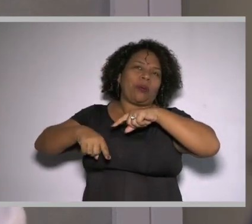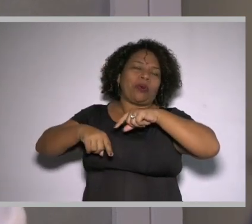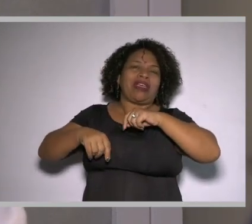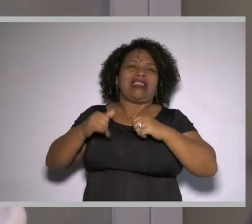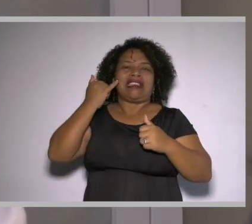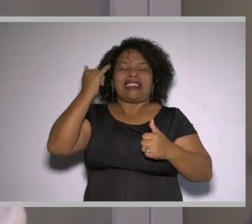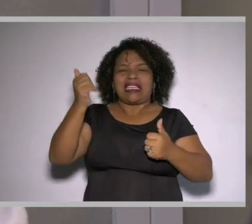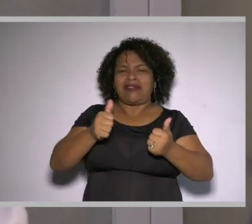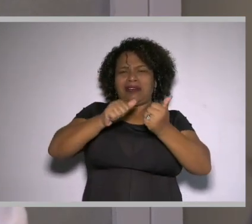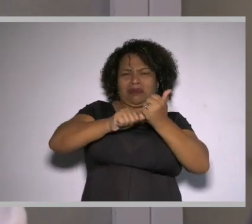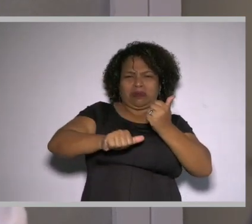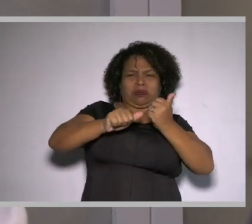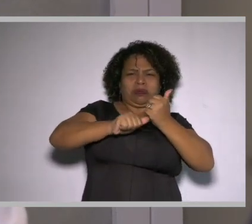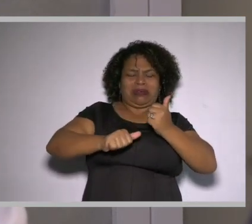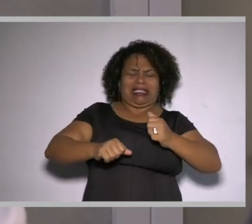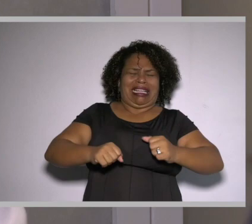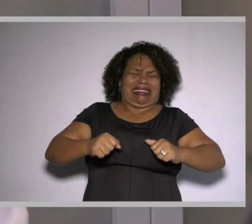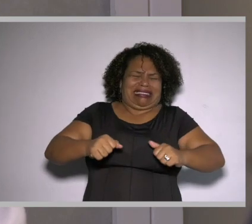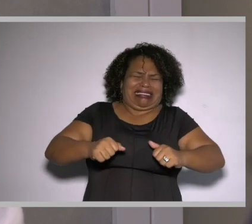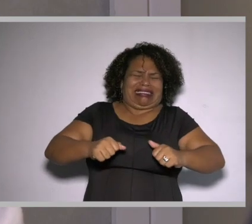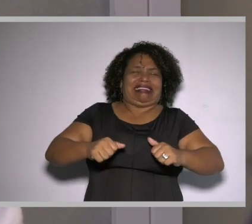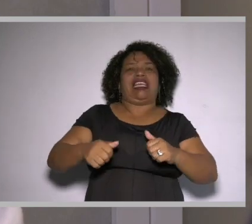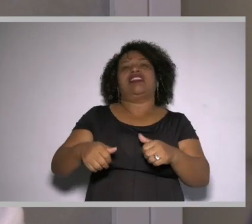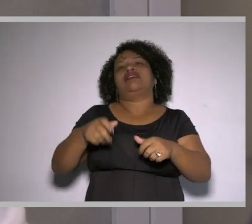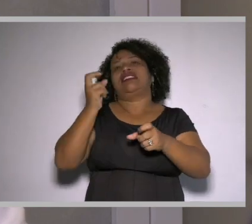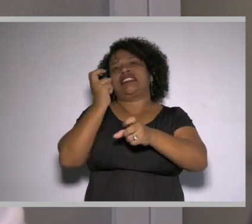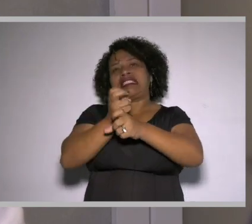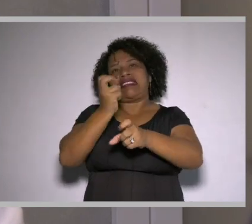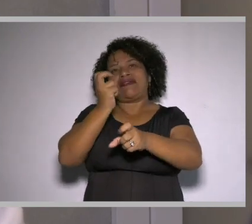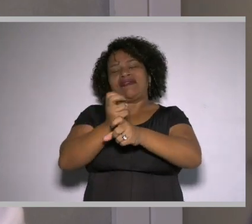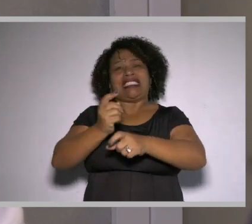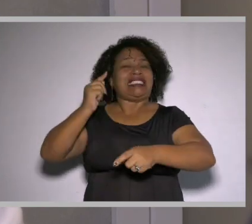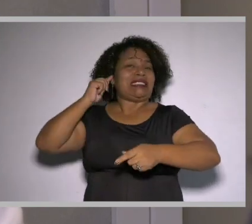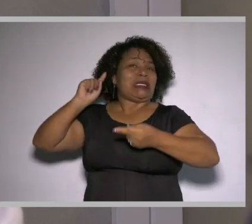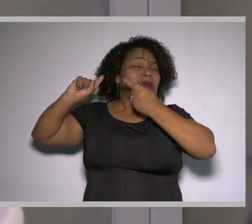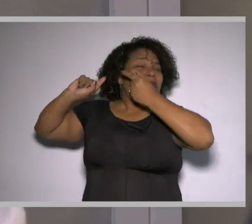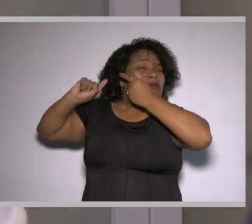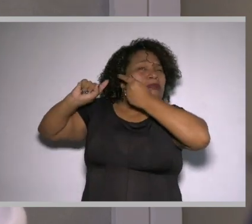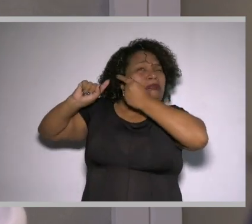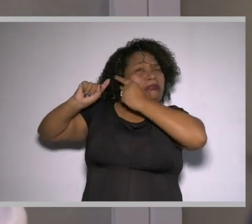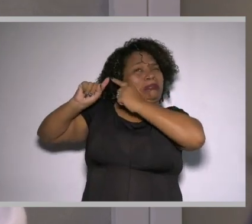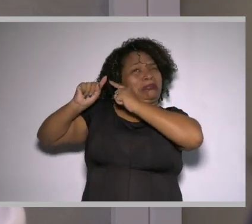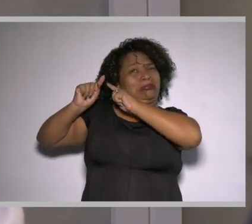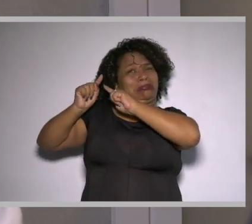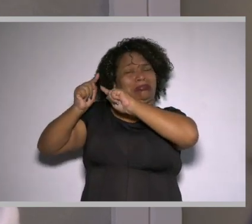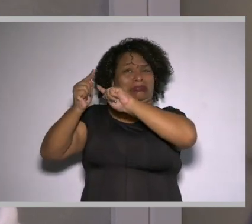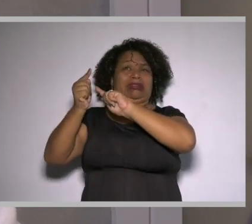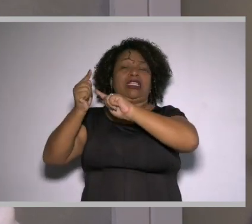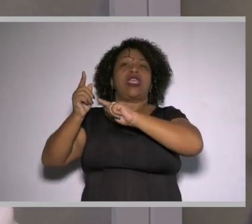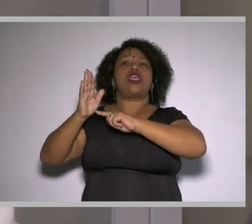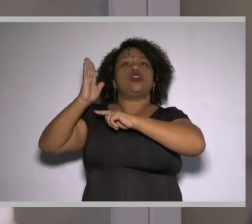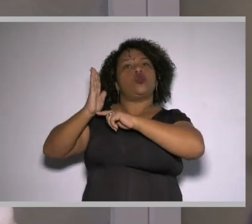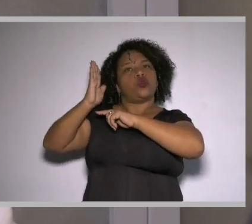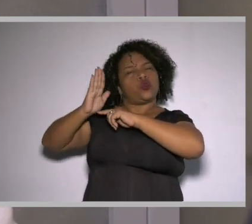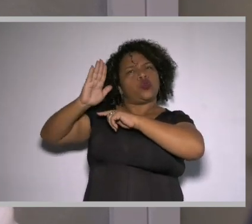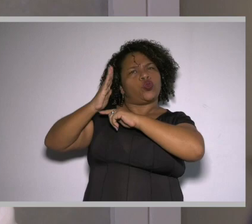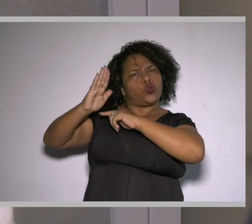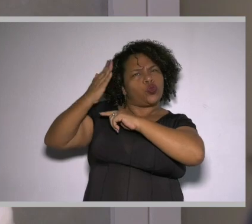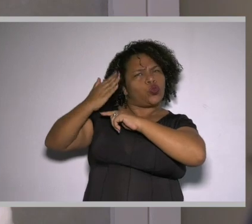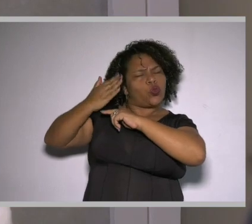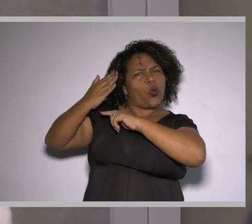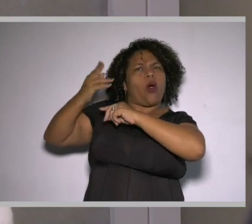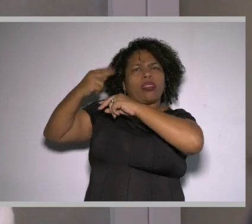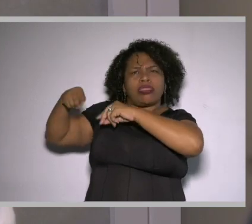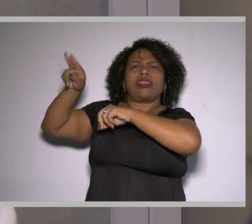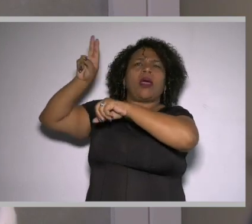con adenoiditis, son pacientes pediátricos, no se van a dejar hacer ese estudio porque es un tanto invasivo y puede causar un poco de disconfort. Por